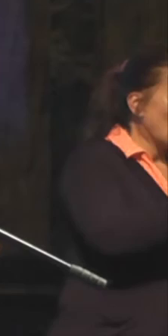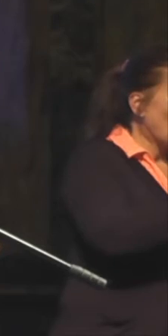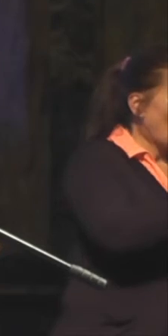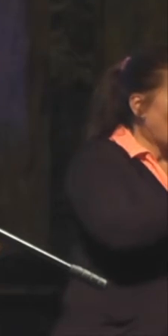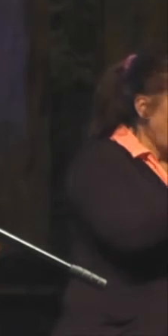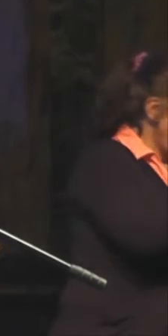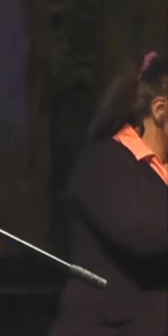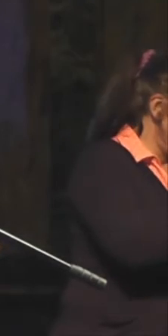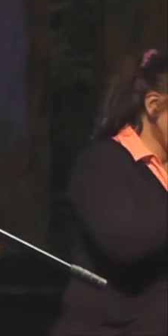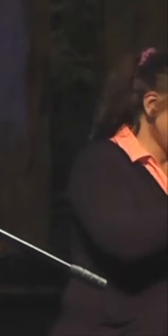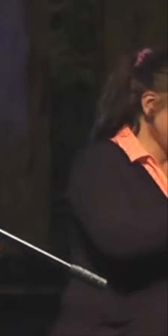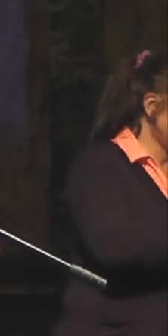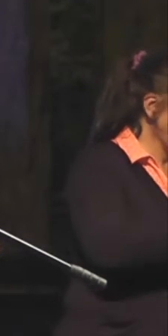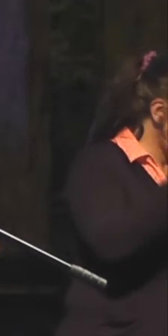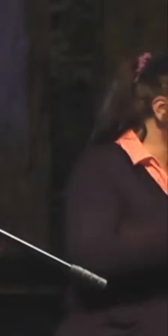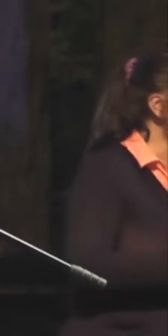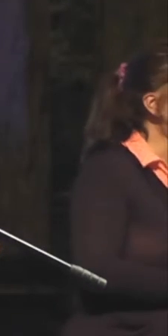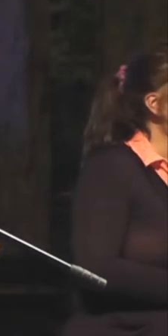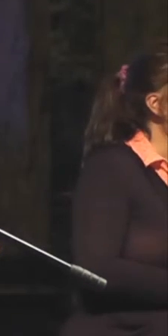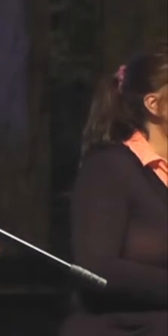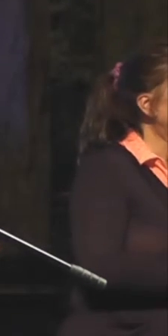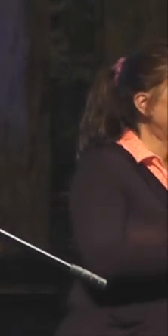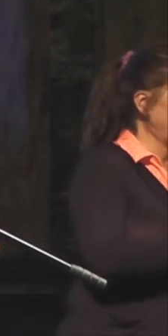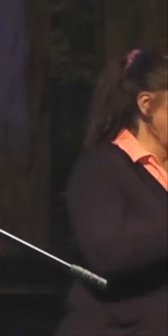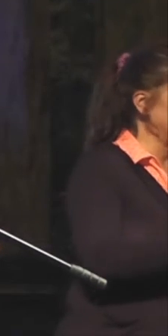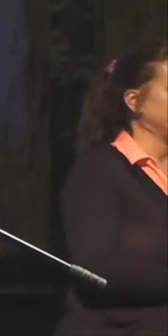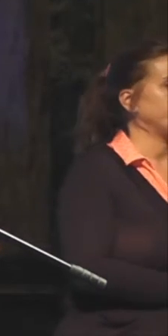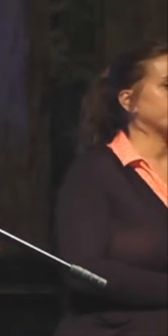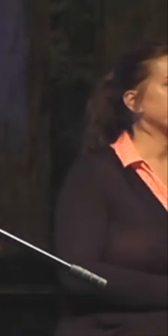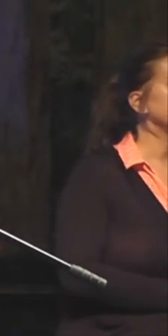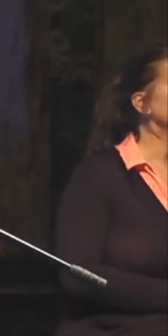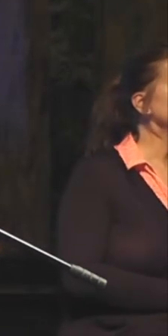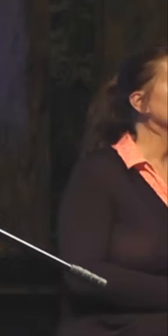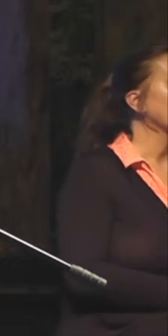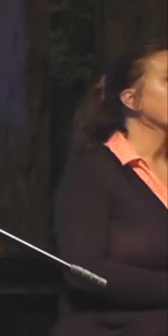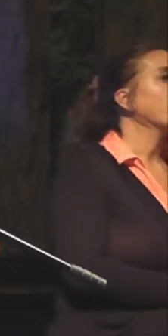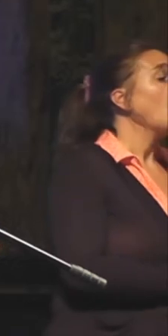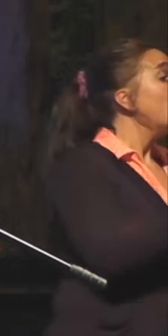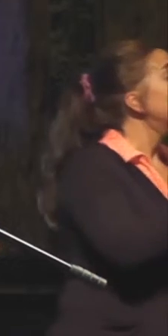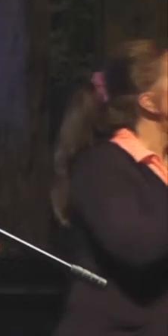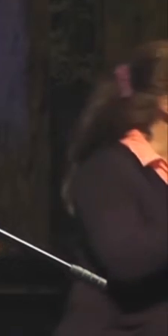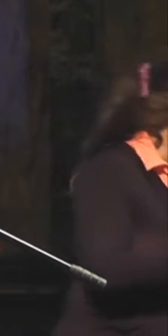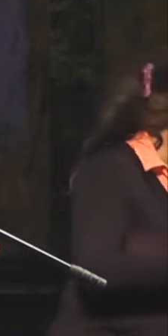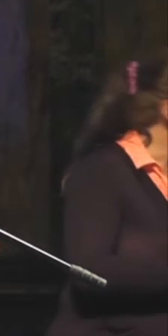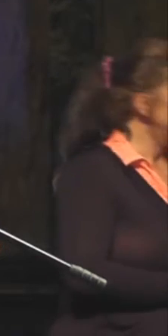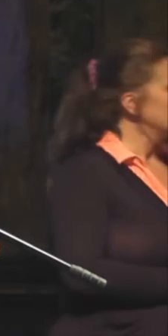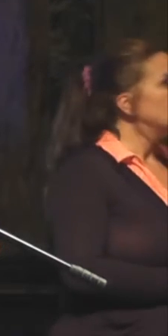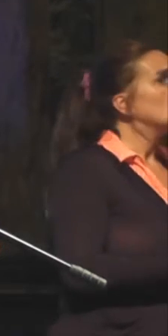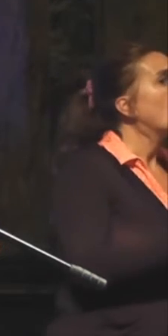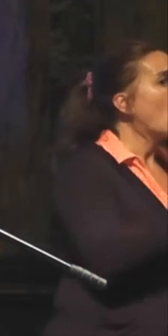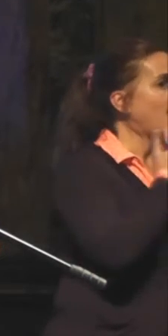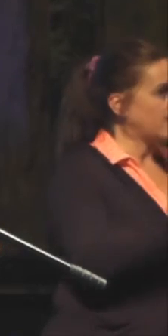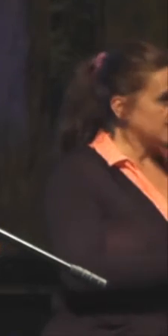hacía una referencia exacta al repente pero también yo soy un agradecido